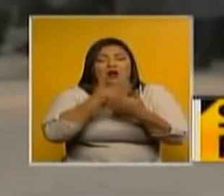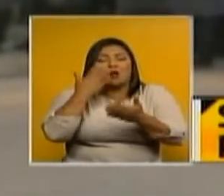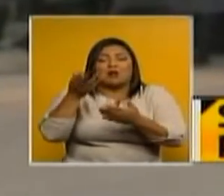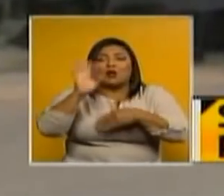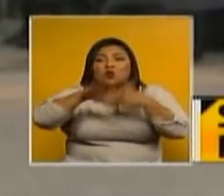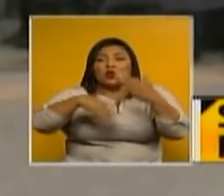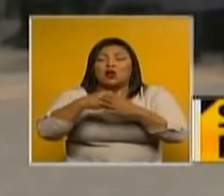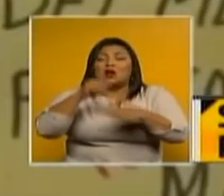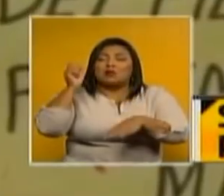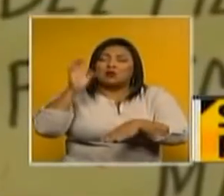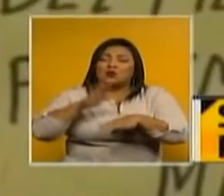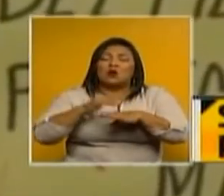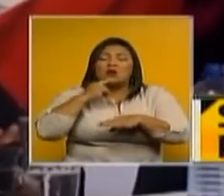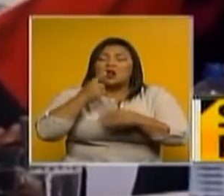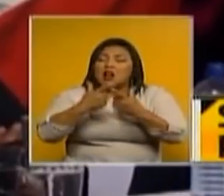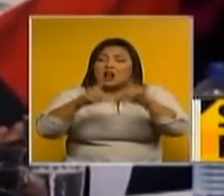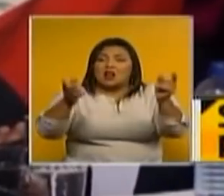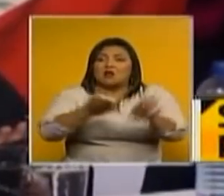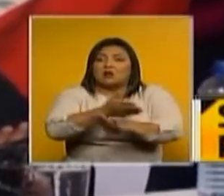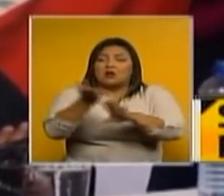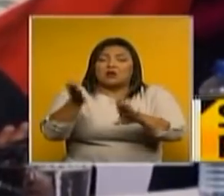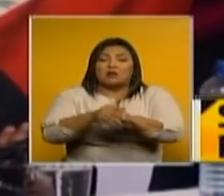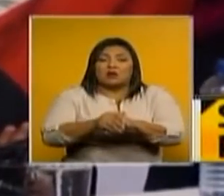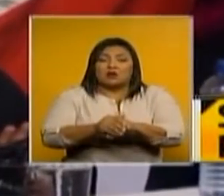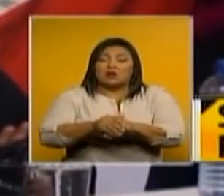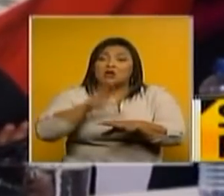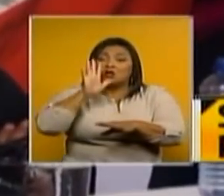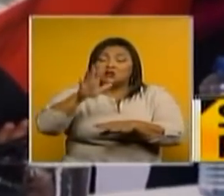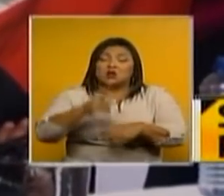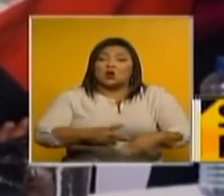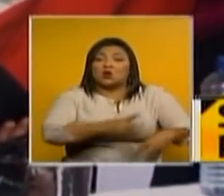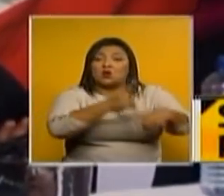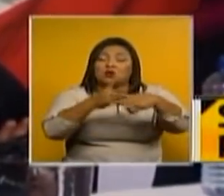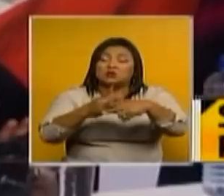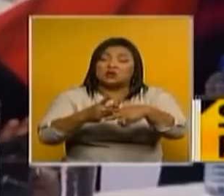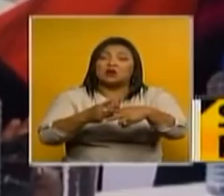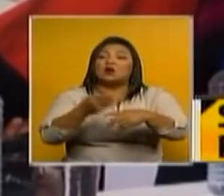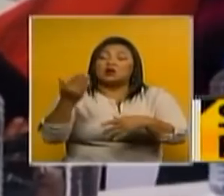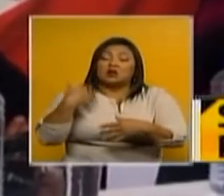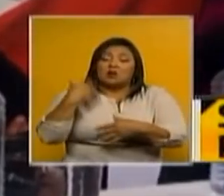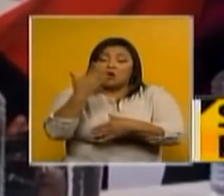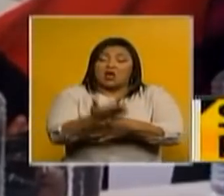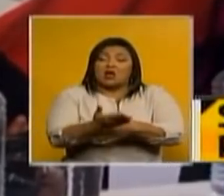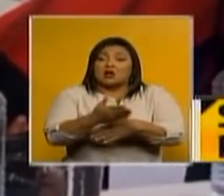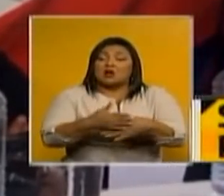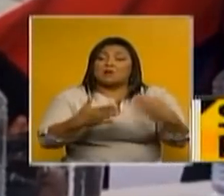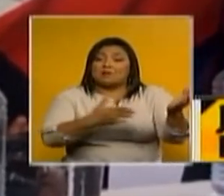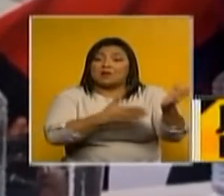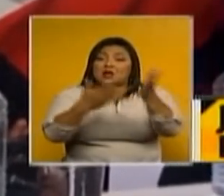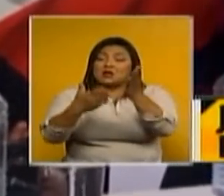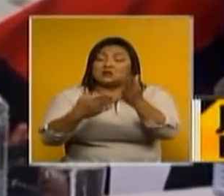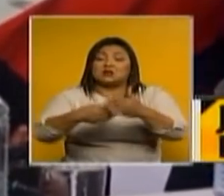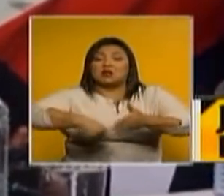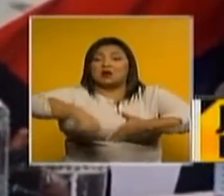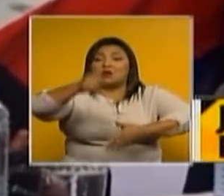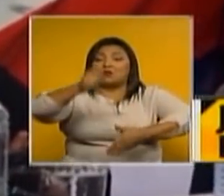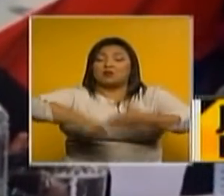queden libres de esta persecución. Los 5 consejeros que estamos aquí presentes hemos